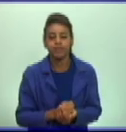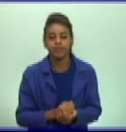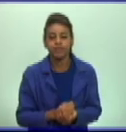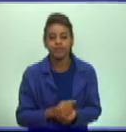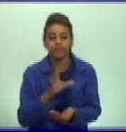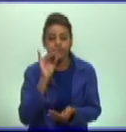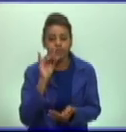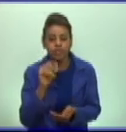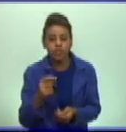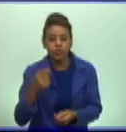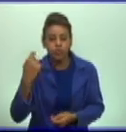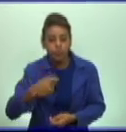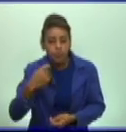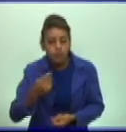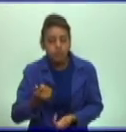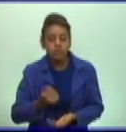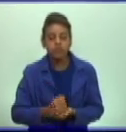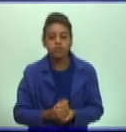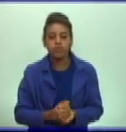decimos y juramos